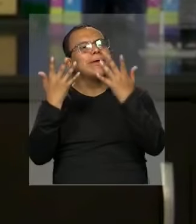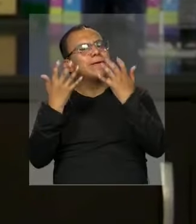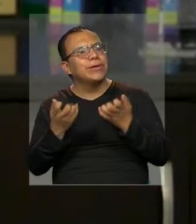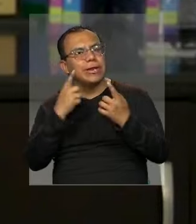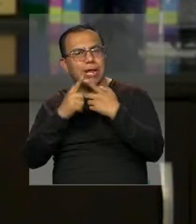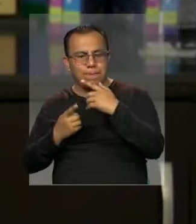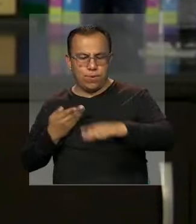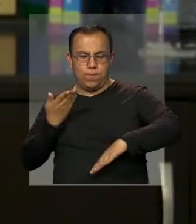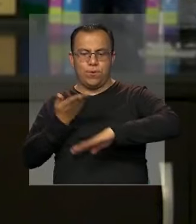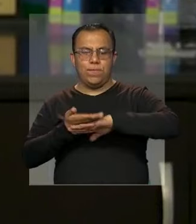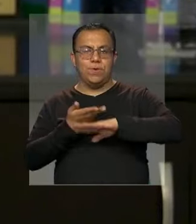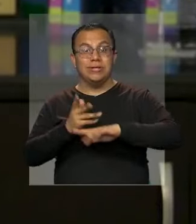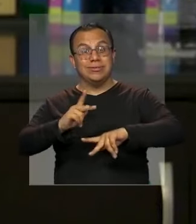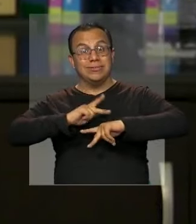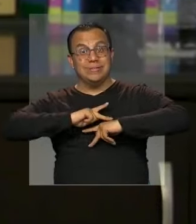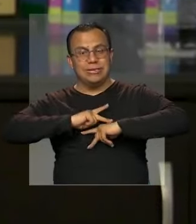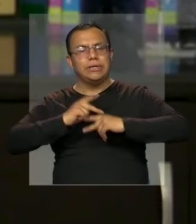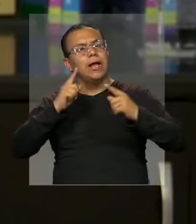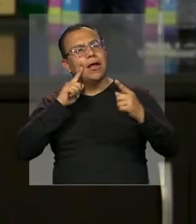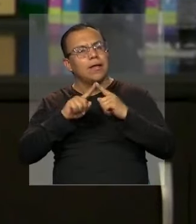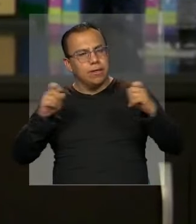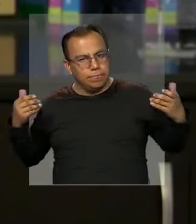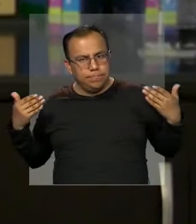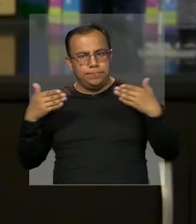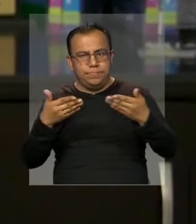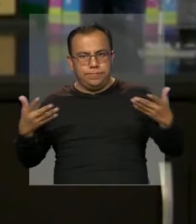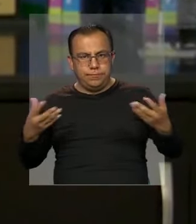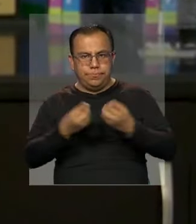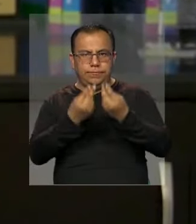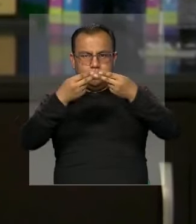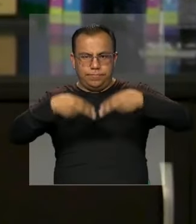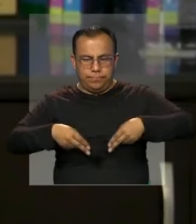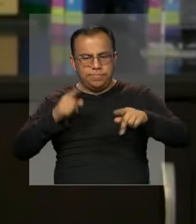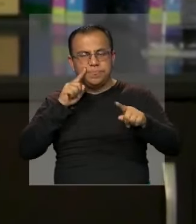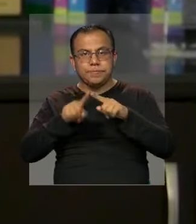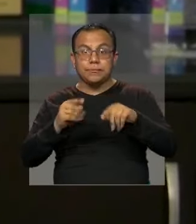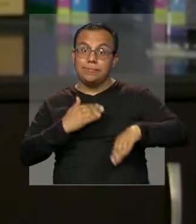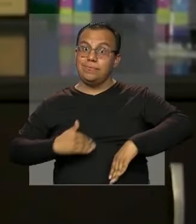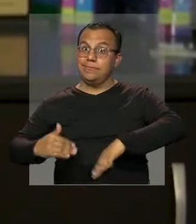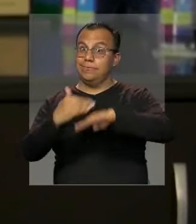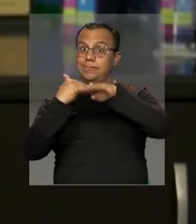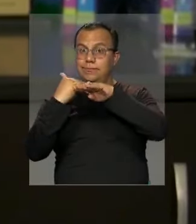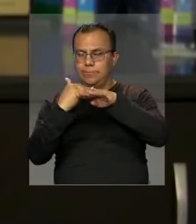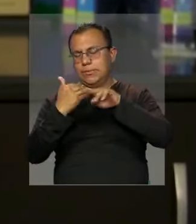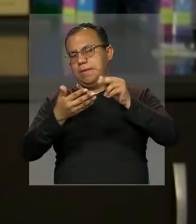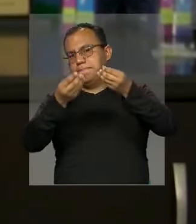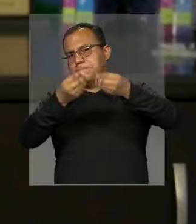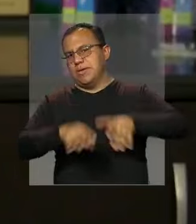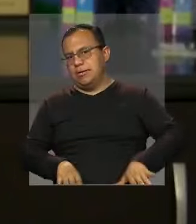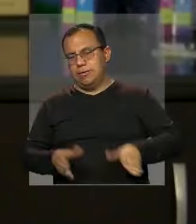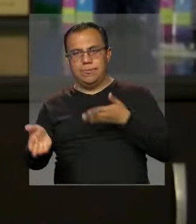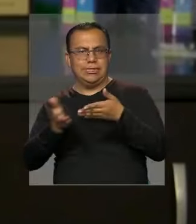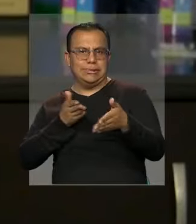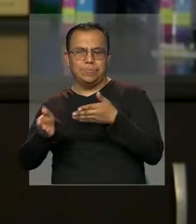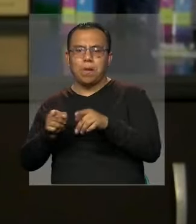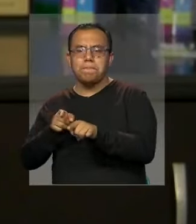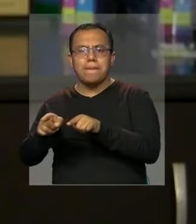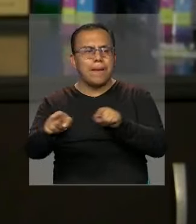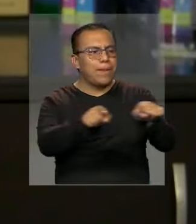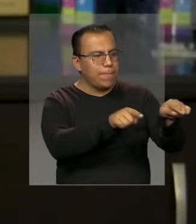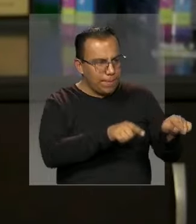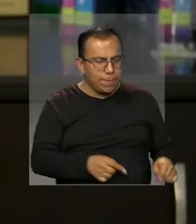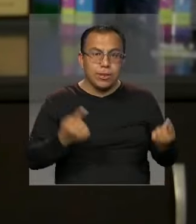apuesta propia, ¿no? Para que el enfoque de género y la apuesta de igualdad no se pierda con la prestación de tantos servicios